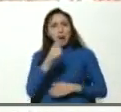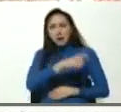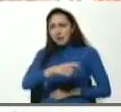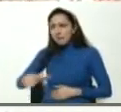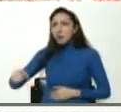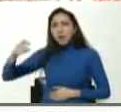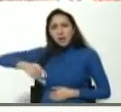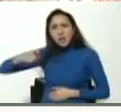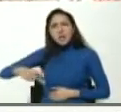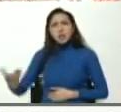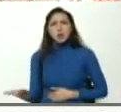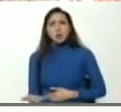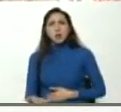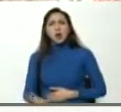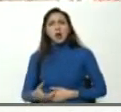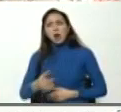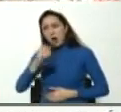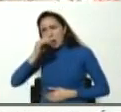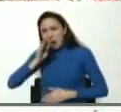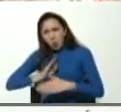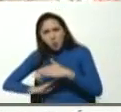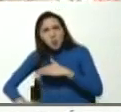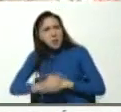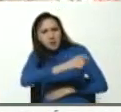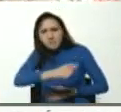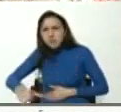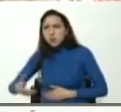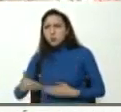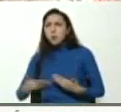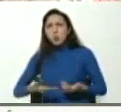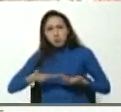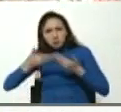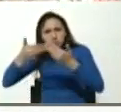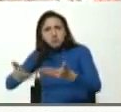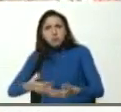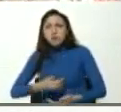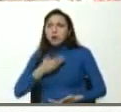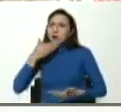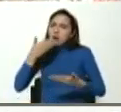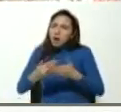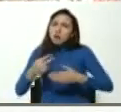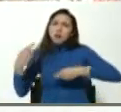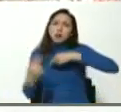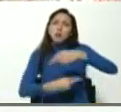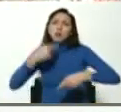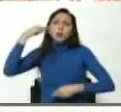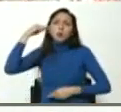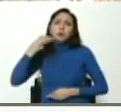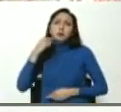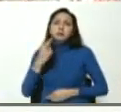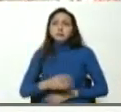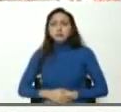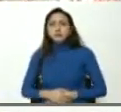los más humildes de los humildes gracias a la revolución bolivariana